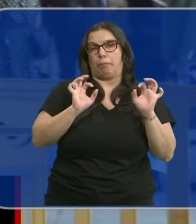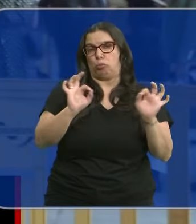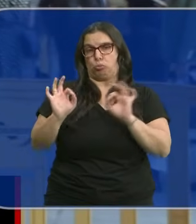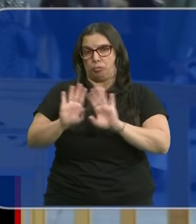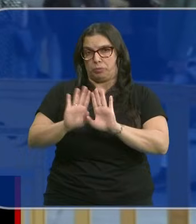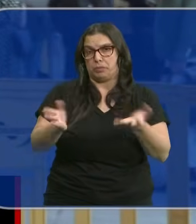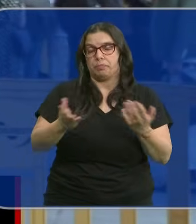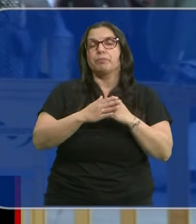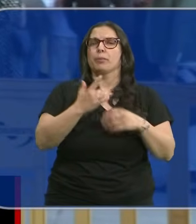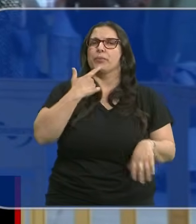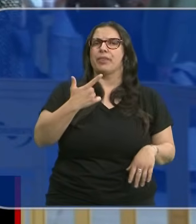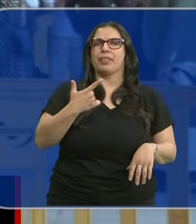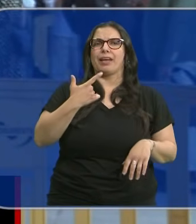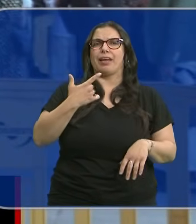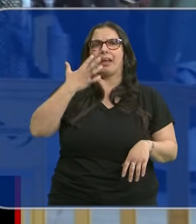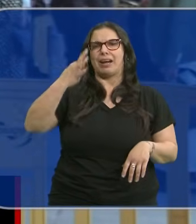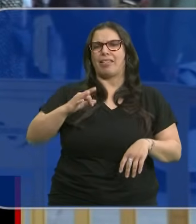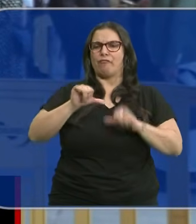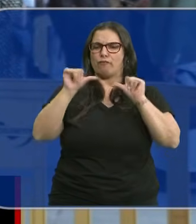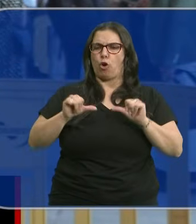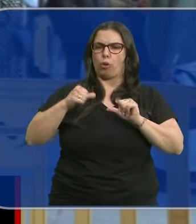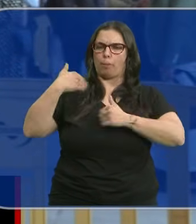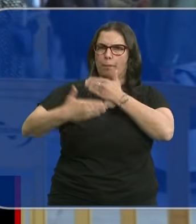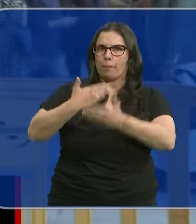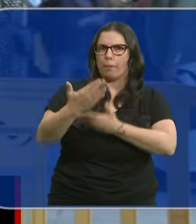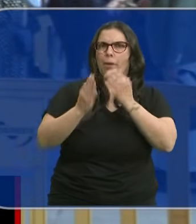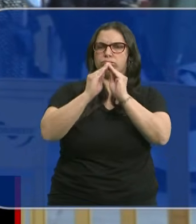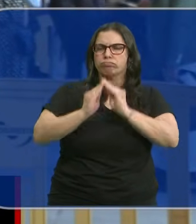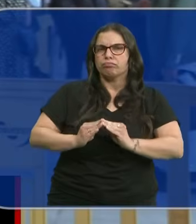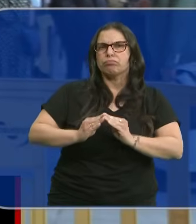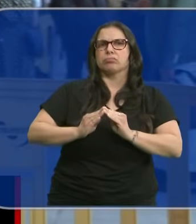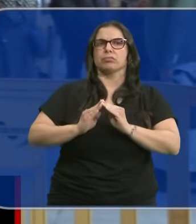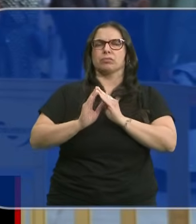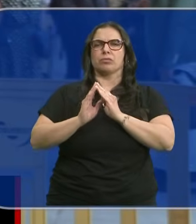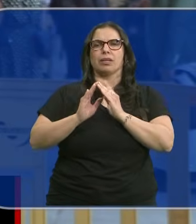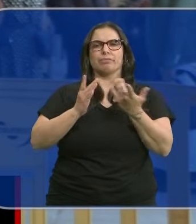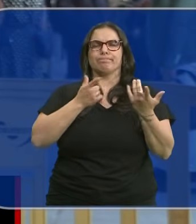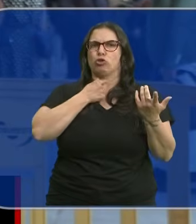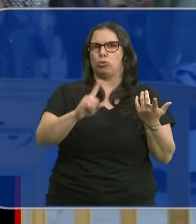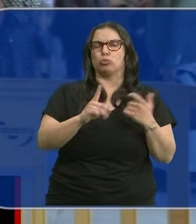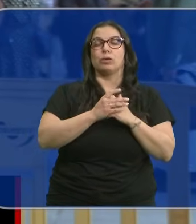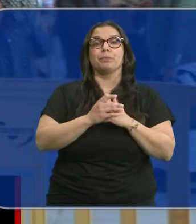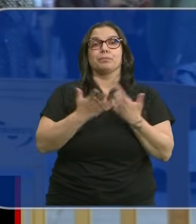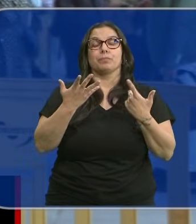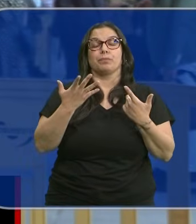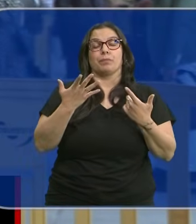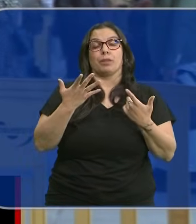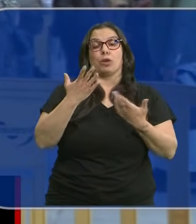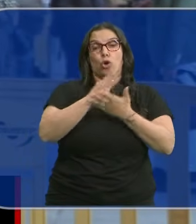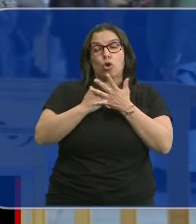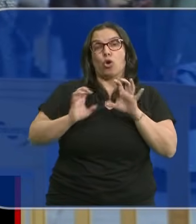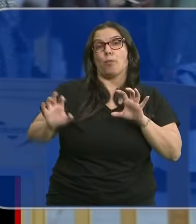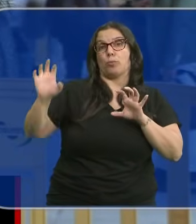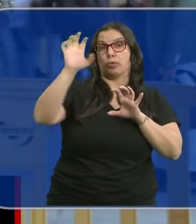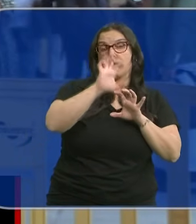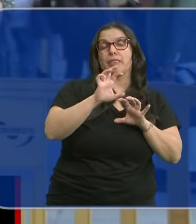plan estatal, pero asegura que no le gusta cómo se ha hecho ni tampoco cómo se ha conformado este plan. De hecho, las diferentes